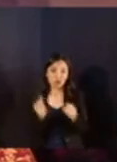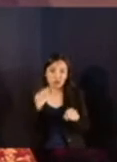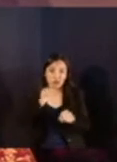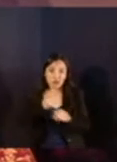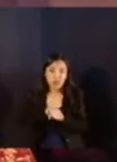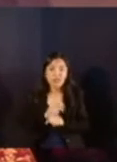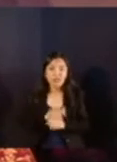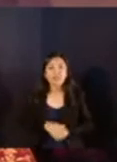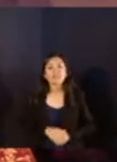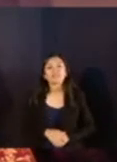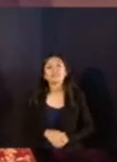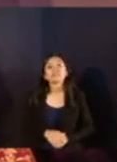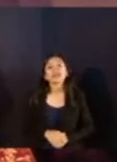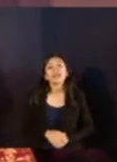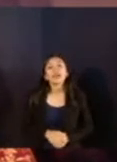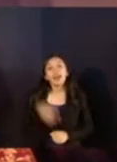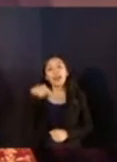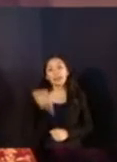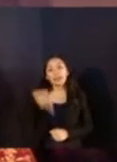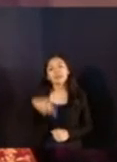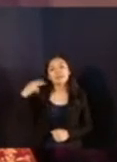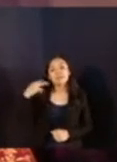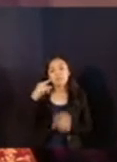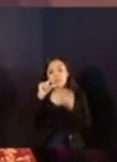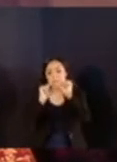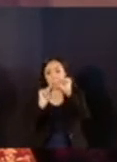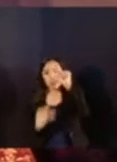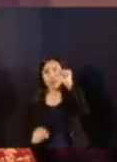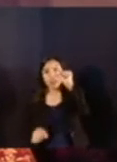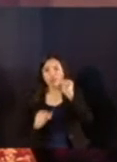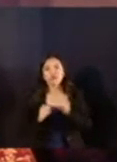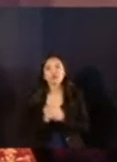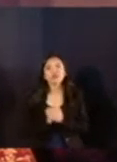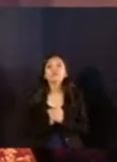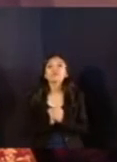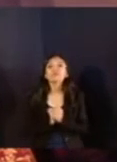Paradójicamente, el estado históricamente con mayor